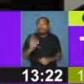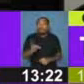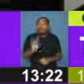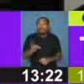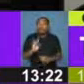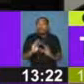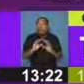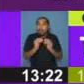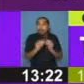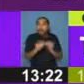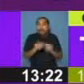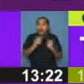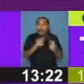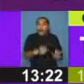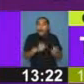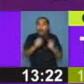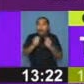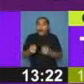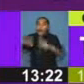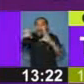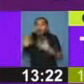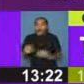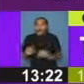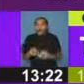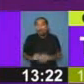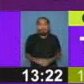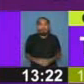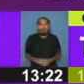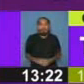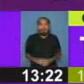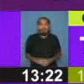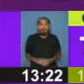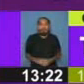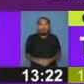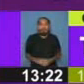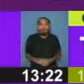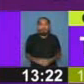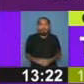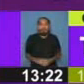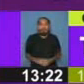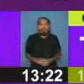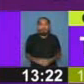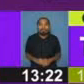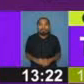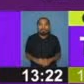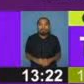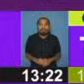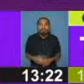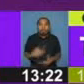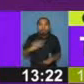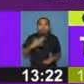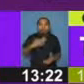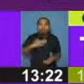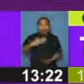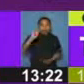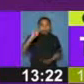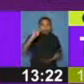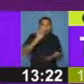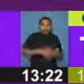los equipos y esta semana que viene estoy firmando ya la adjudicación por la licitación de la fibra